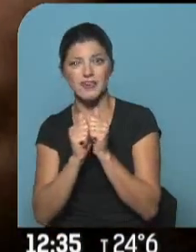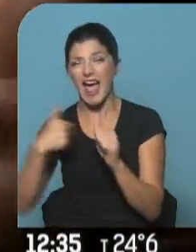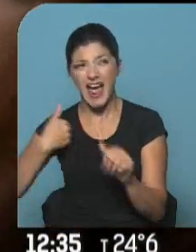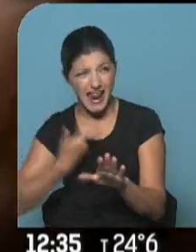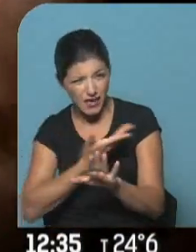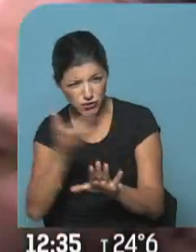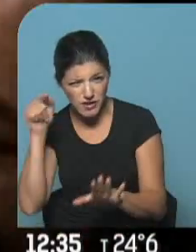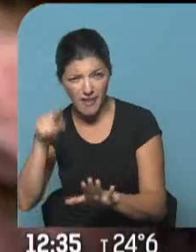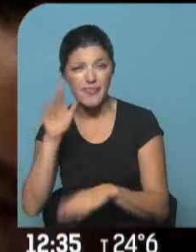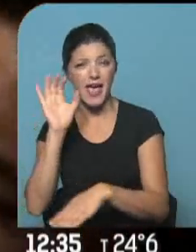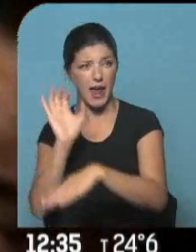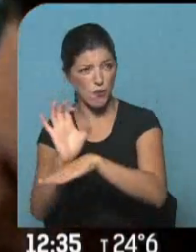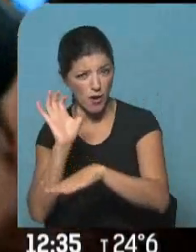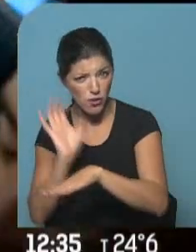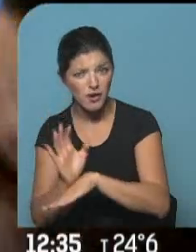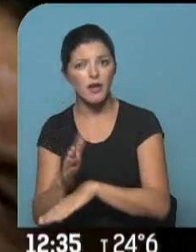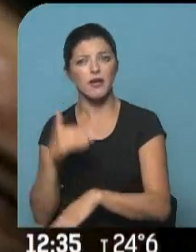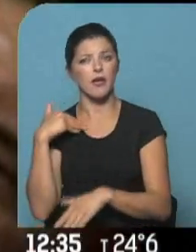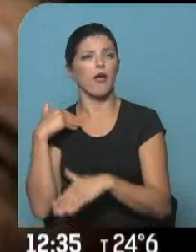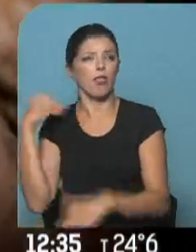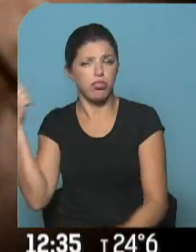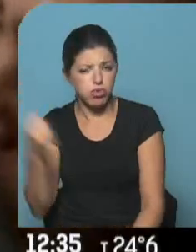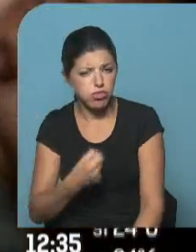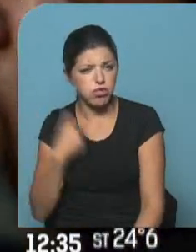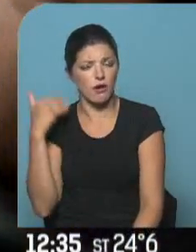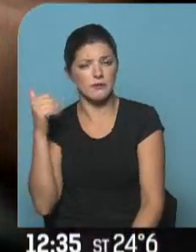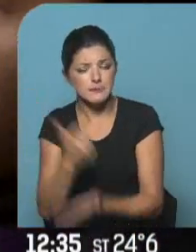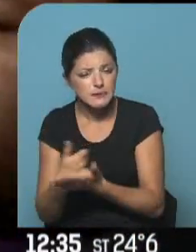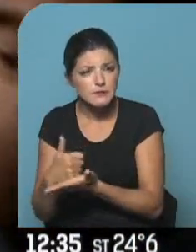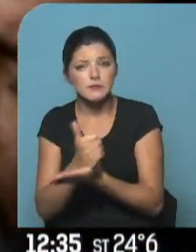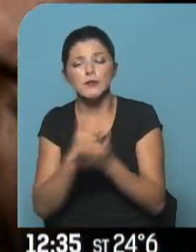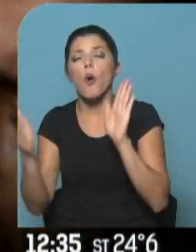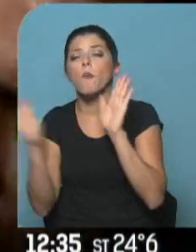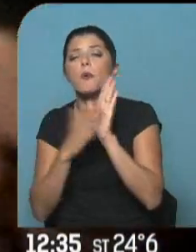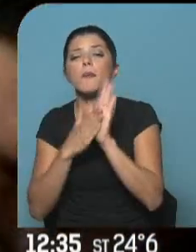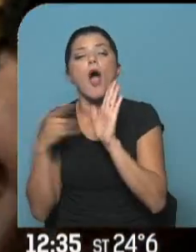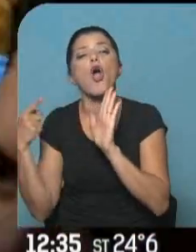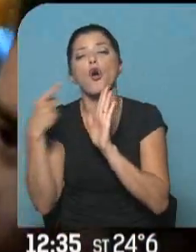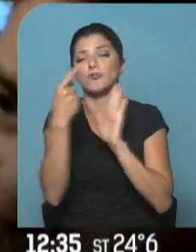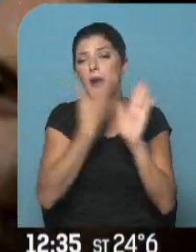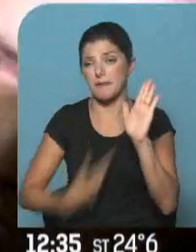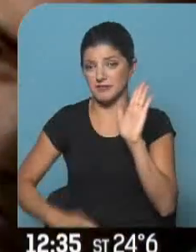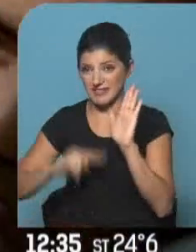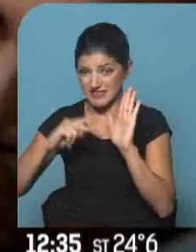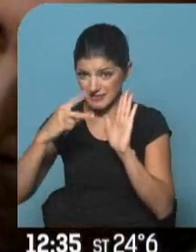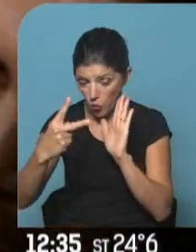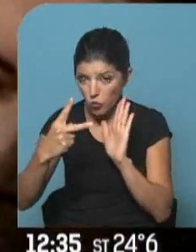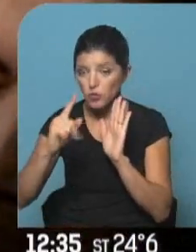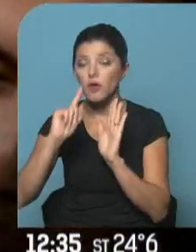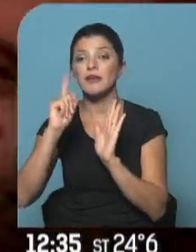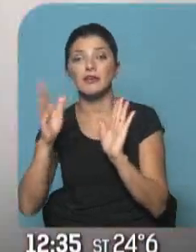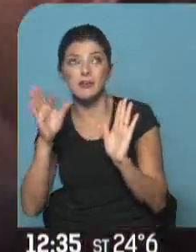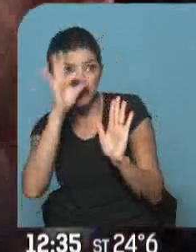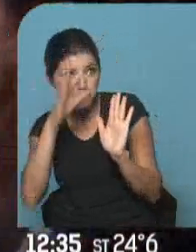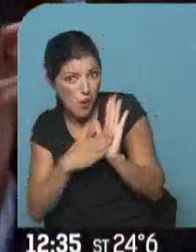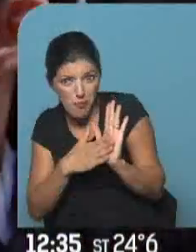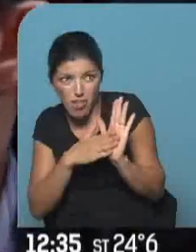ecuatoriano esperó y esperó las pruebas en contra del vicepresidente y las pruebas nunca